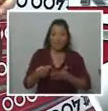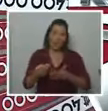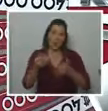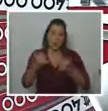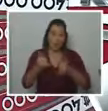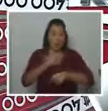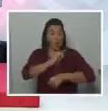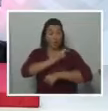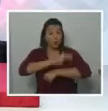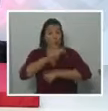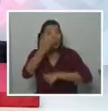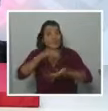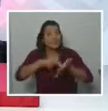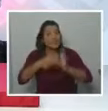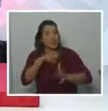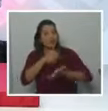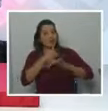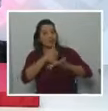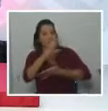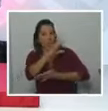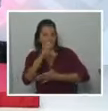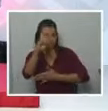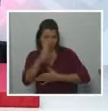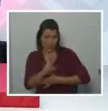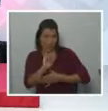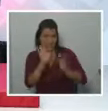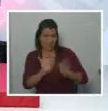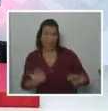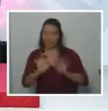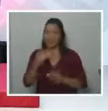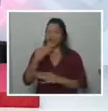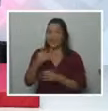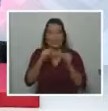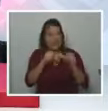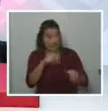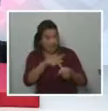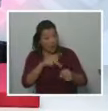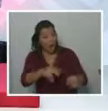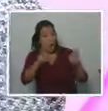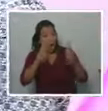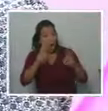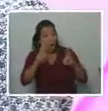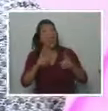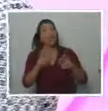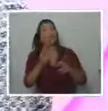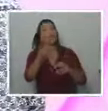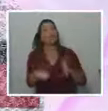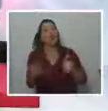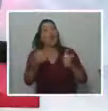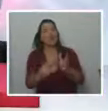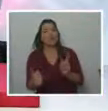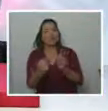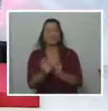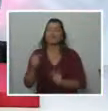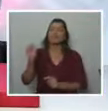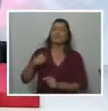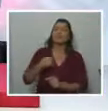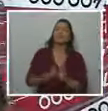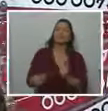porque está ayudando a Costa Rica, eso es lo más importante. Gracias. Siga activando, espero en algún momento volverlo a ver por acá. Vamos a estar aquí otra vez. Linda, esa es